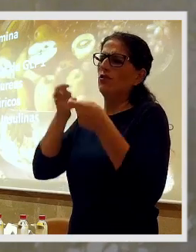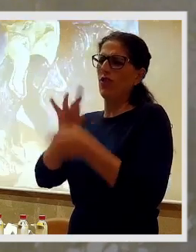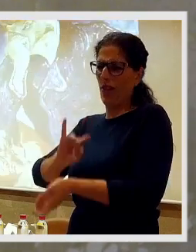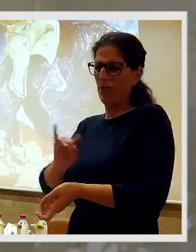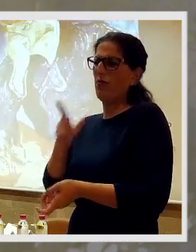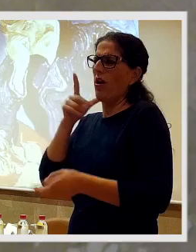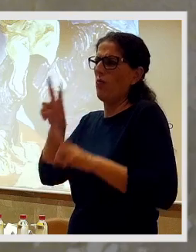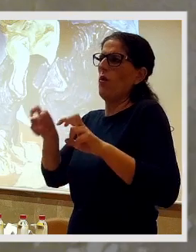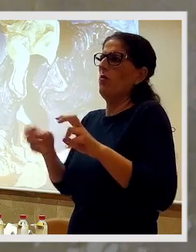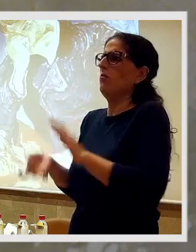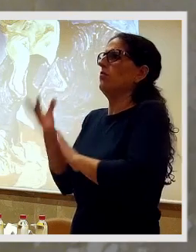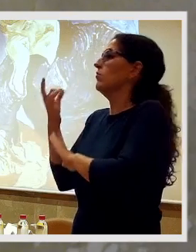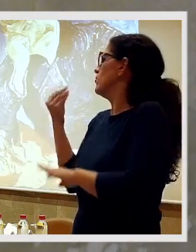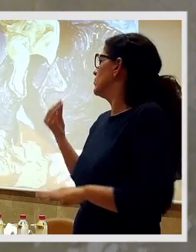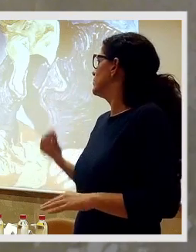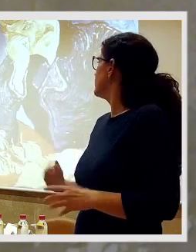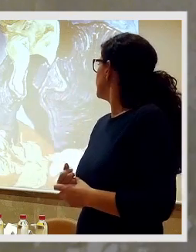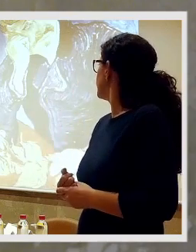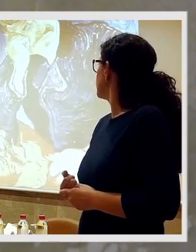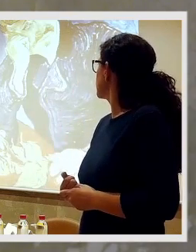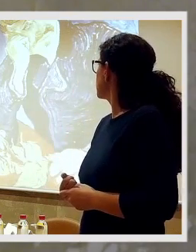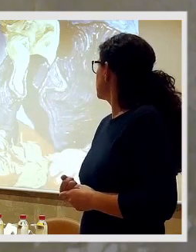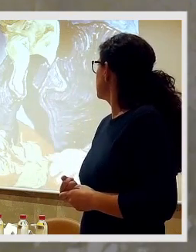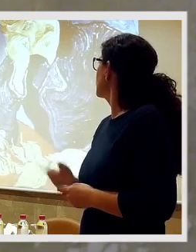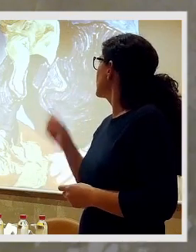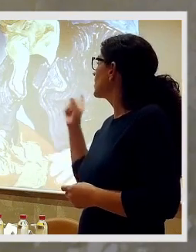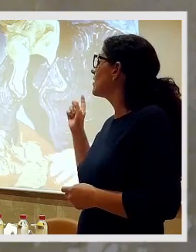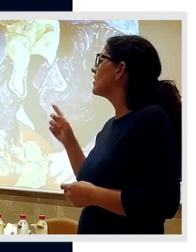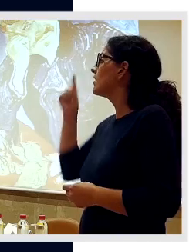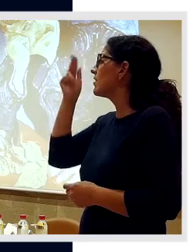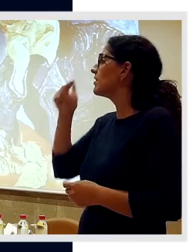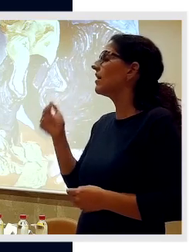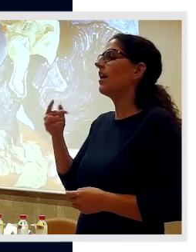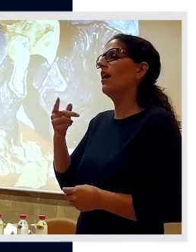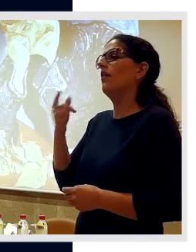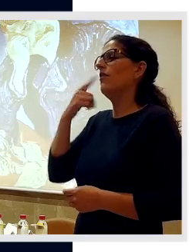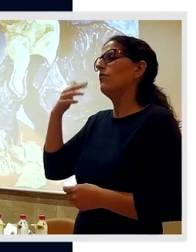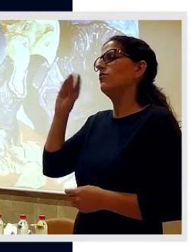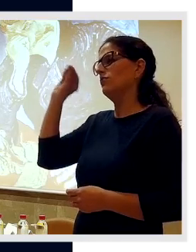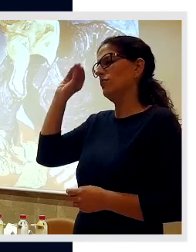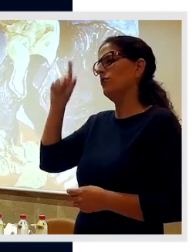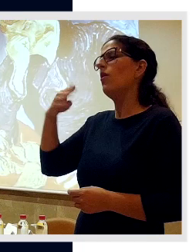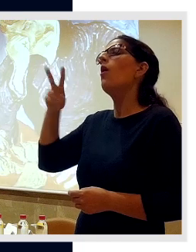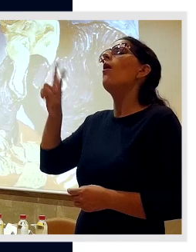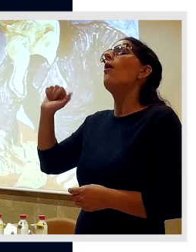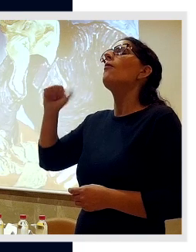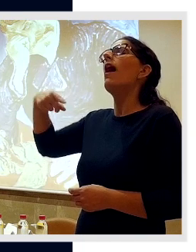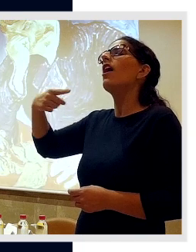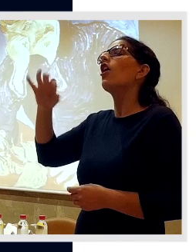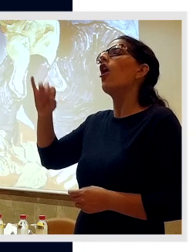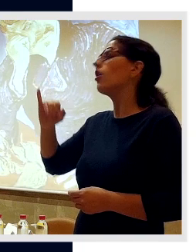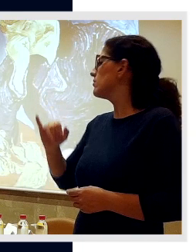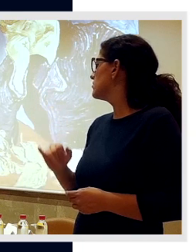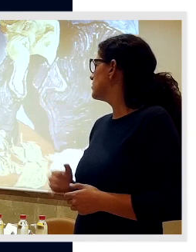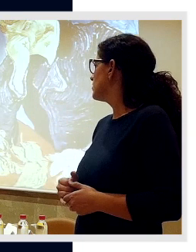los pacientes. Y yo creo que este retrato que nos hizo Van Gogh a los médicos representa muy bien la situación de